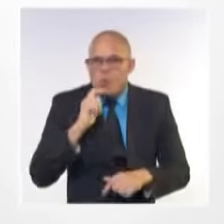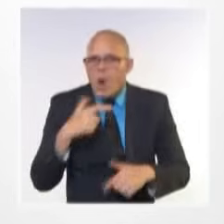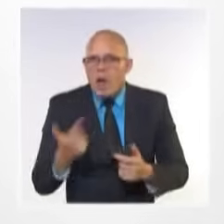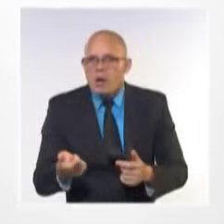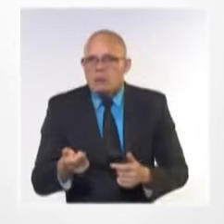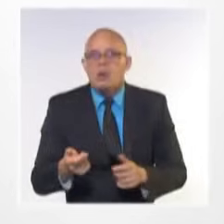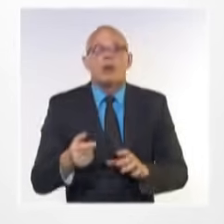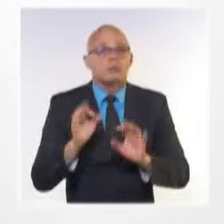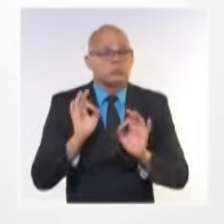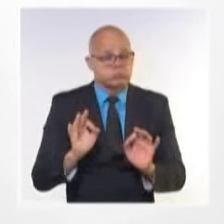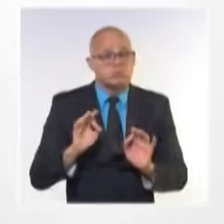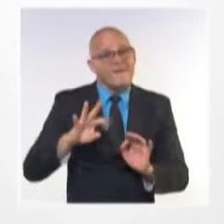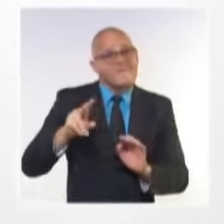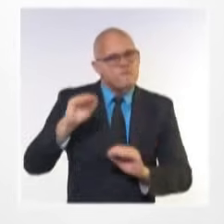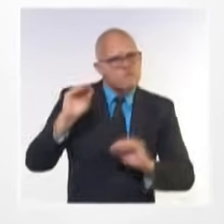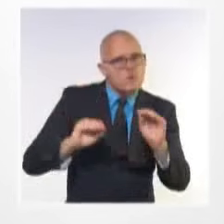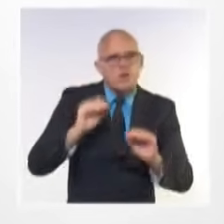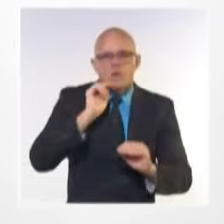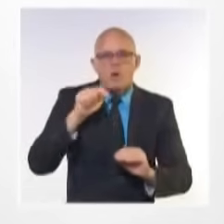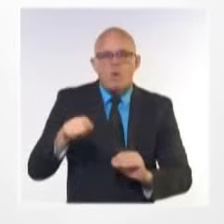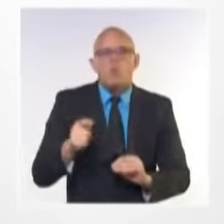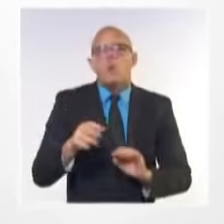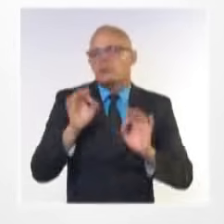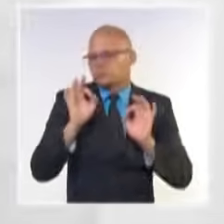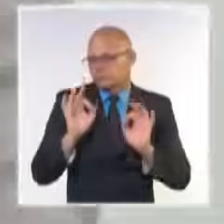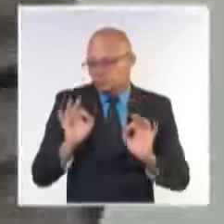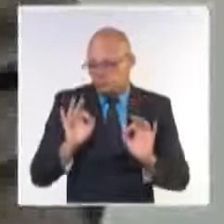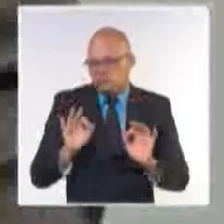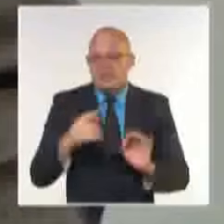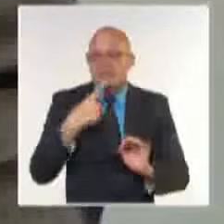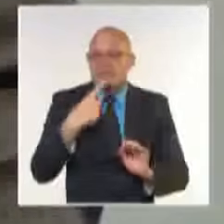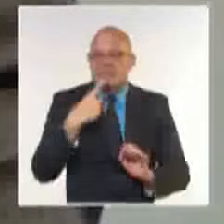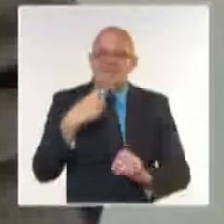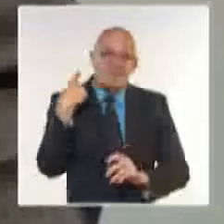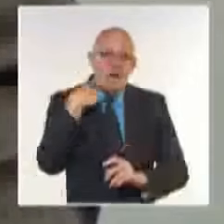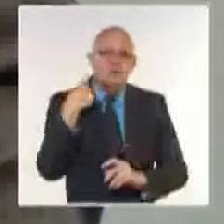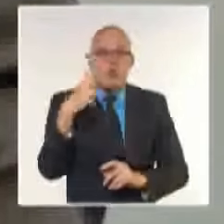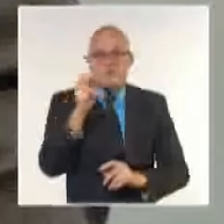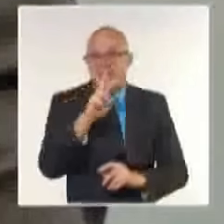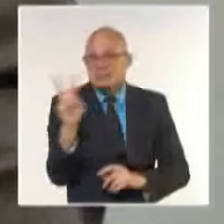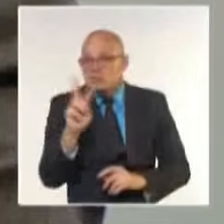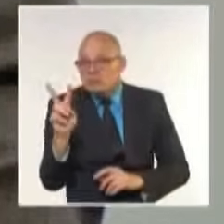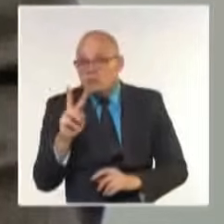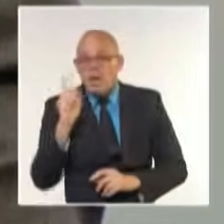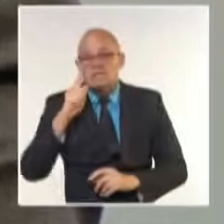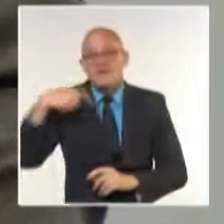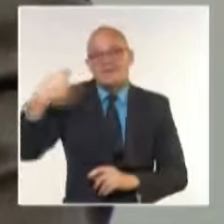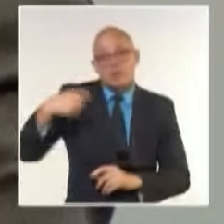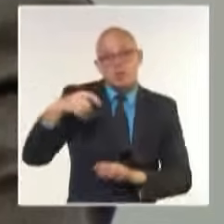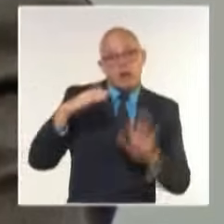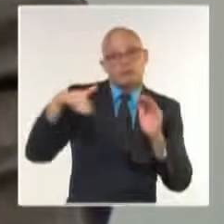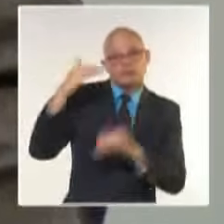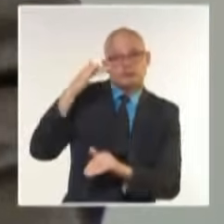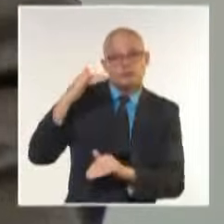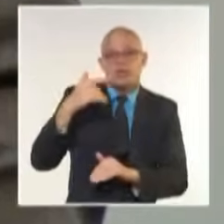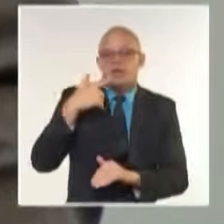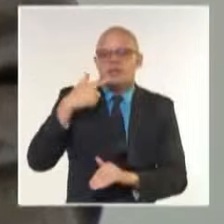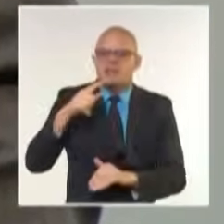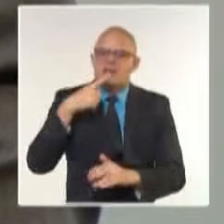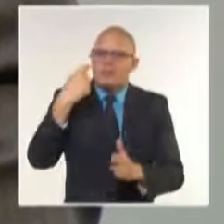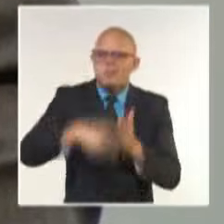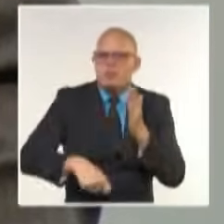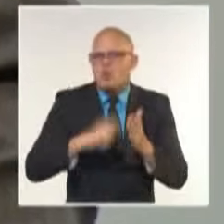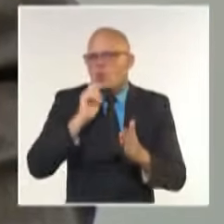acuerdo, la instrucción 275-2022 del Consejo de Gobierno del Tribunal Supremo Popular, que es la que establece los valores de considerable